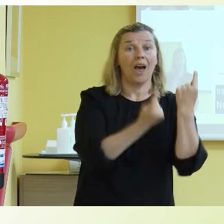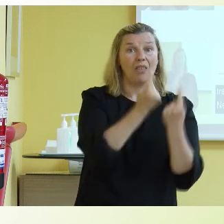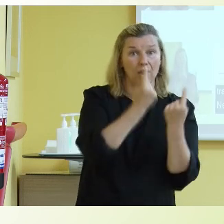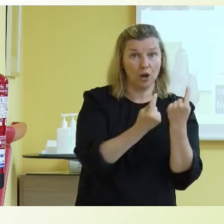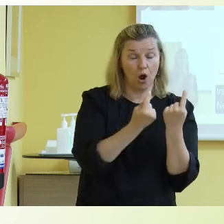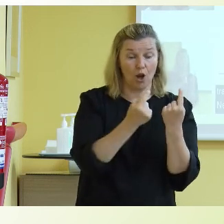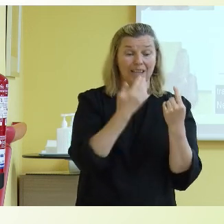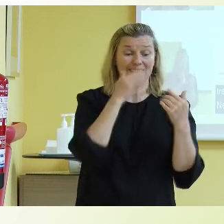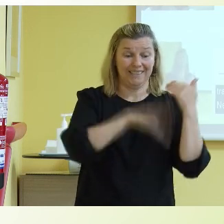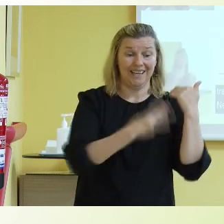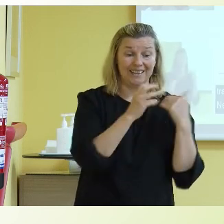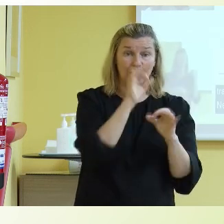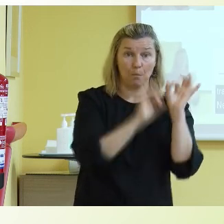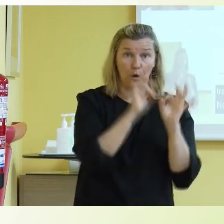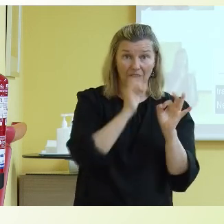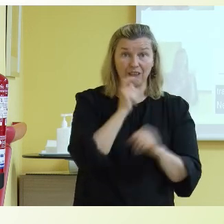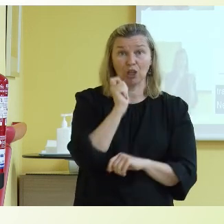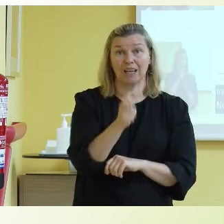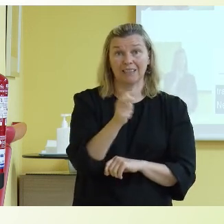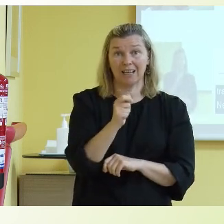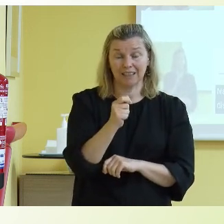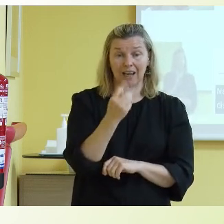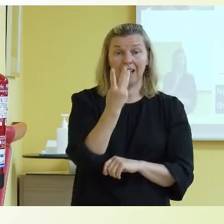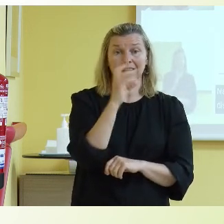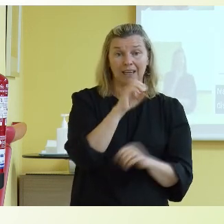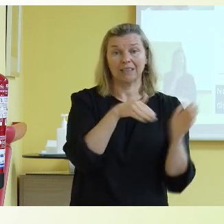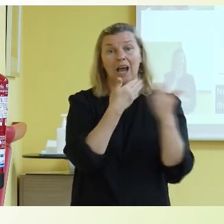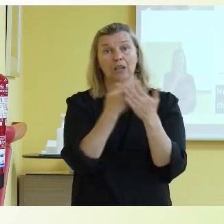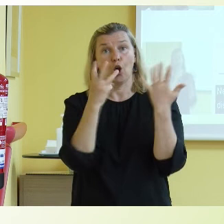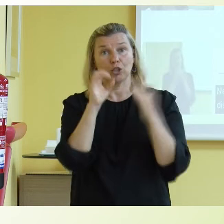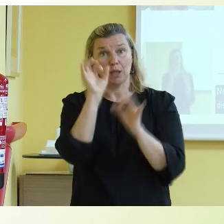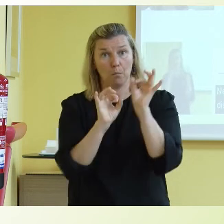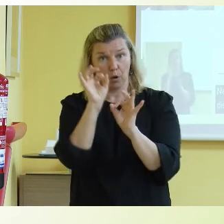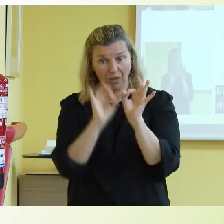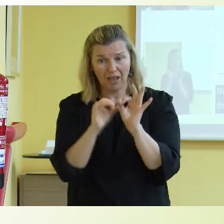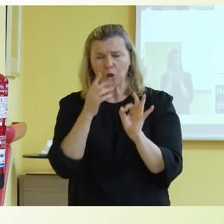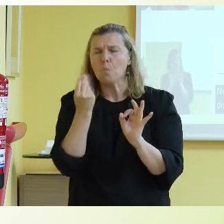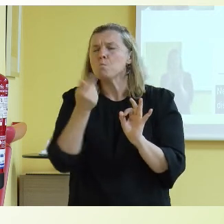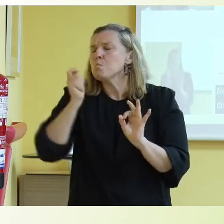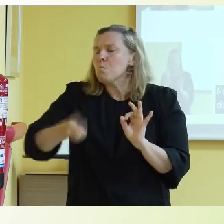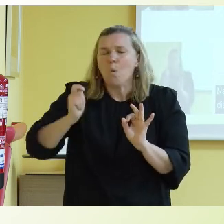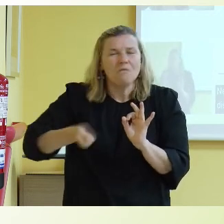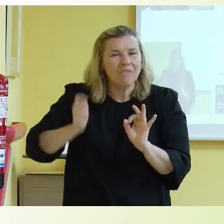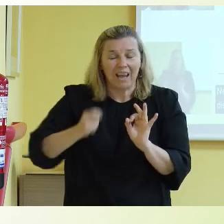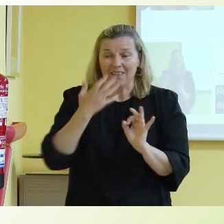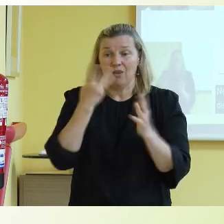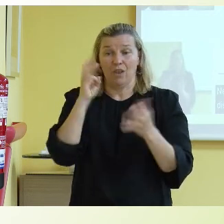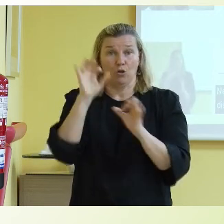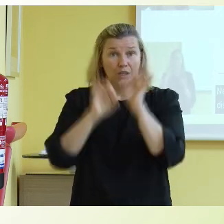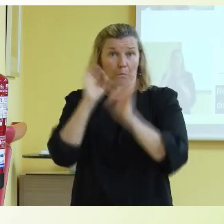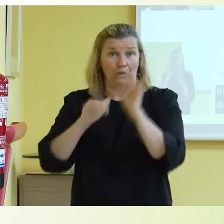al 30%, frecuente, si se encuentra entre el 30 y el 80%, muy frecuente, si es superior al